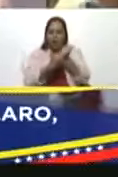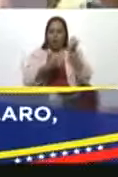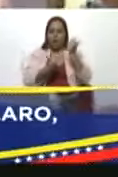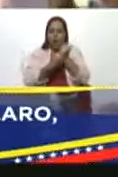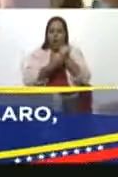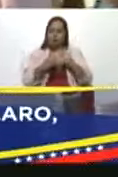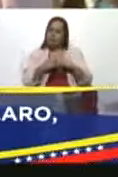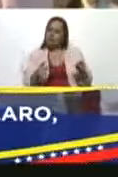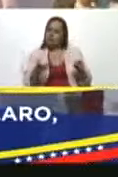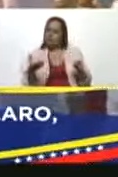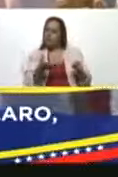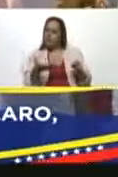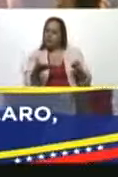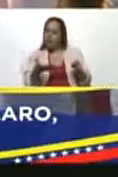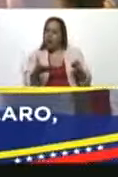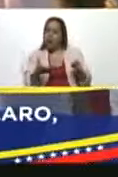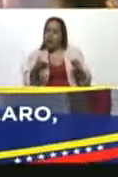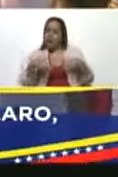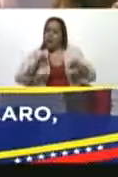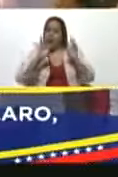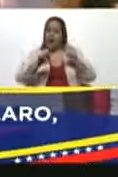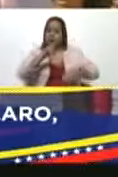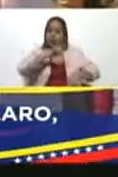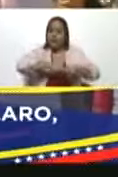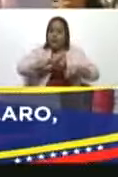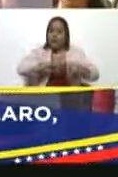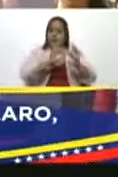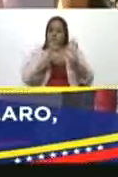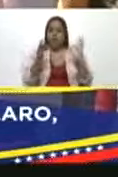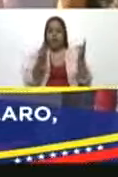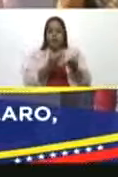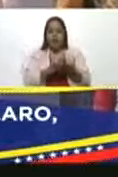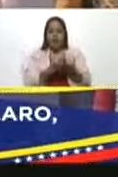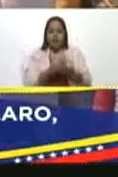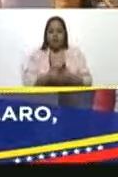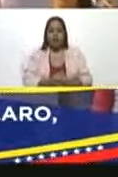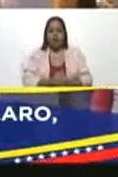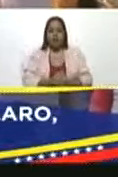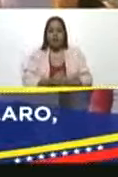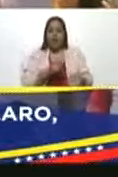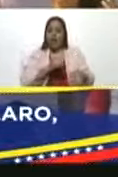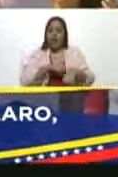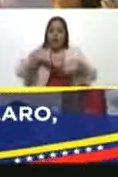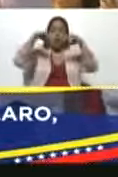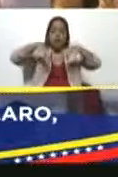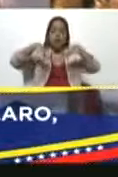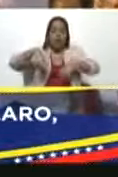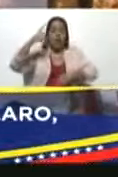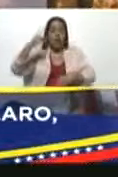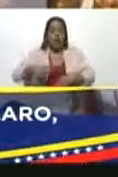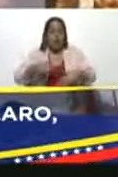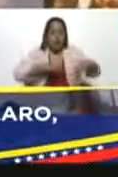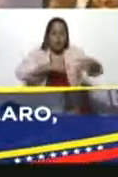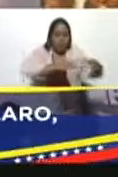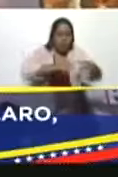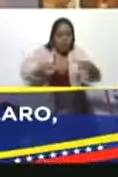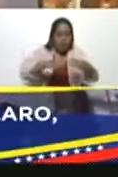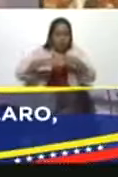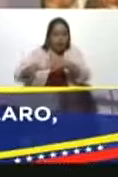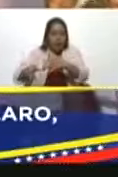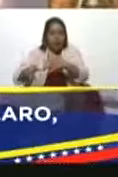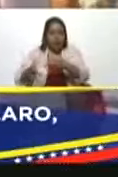pero sobre todo nuestros niños, sobre todo nuestras familias, que en tiempo de lluvia teníamos hasta 40 días sin